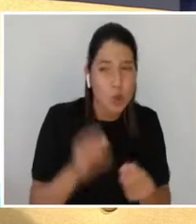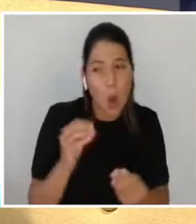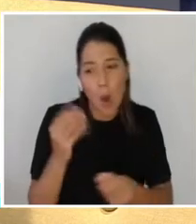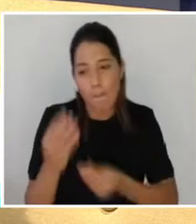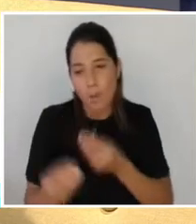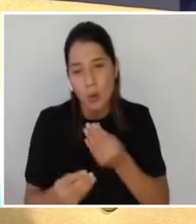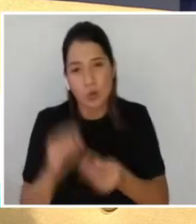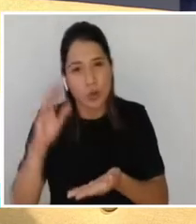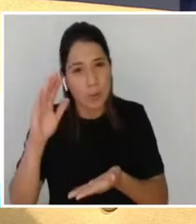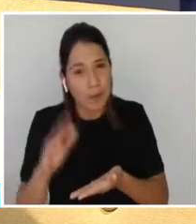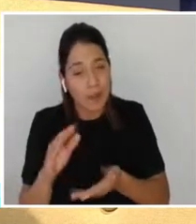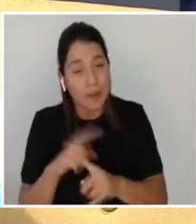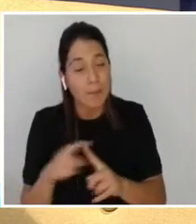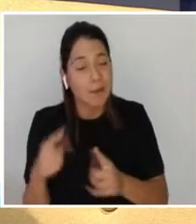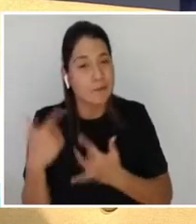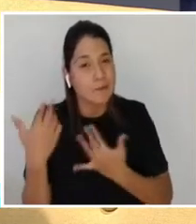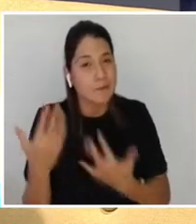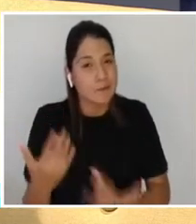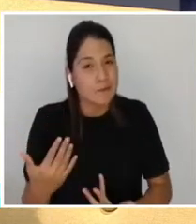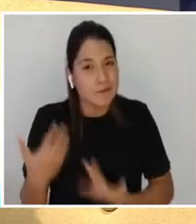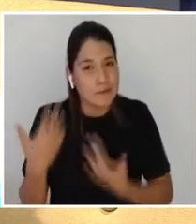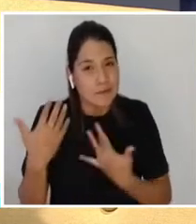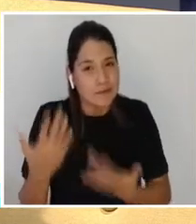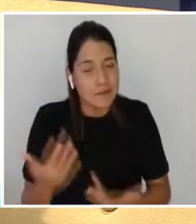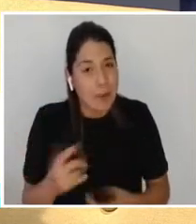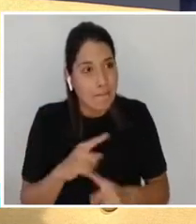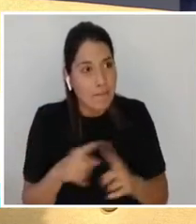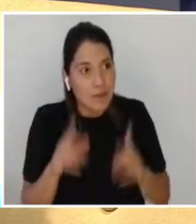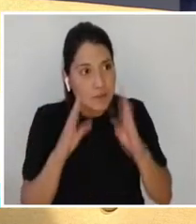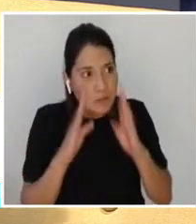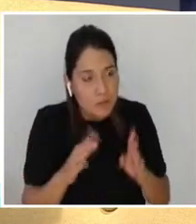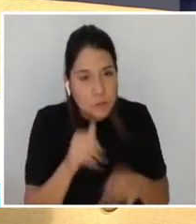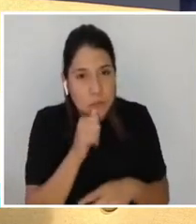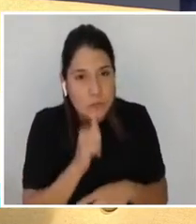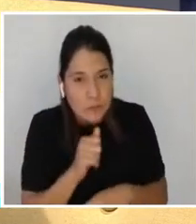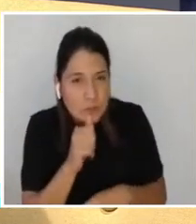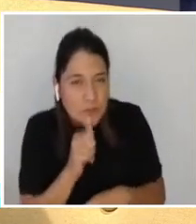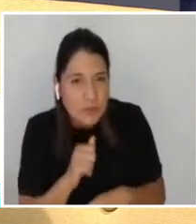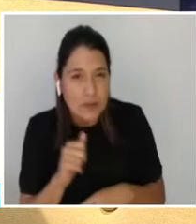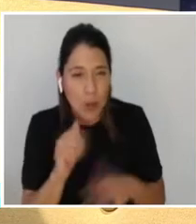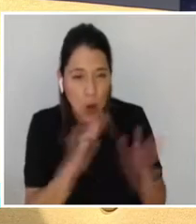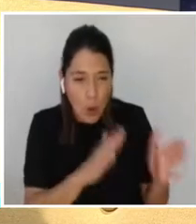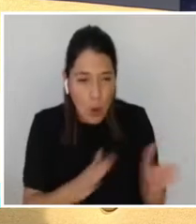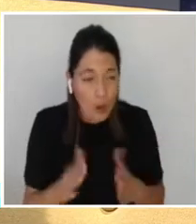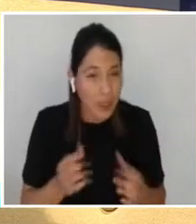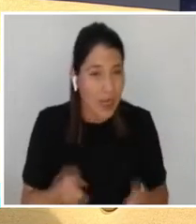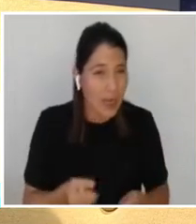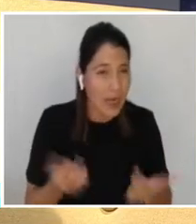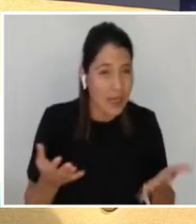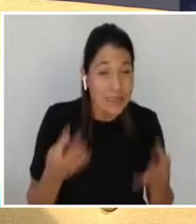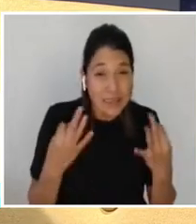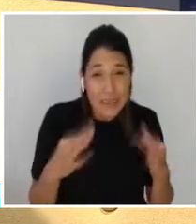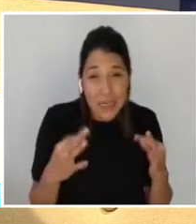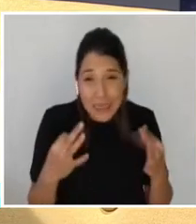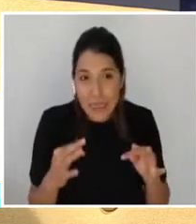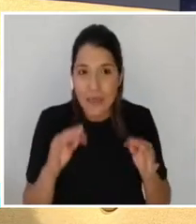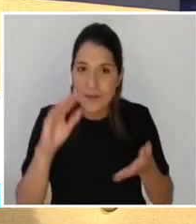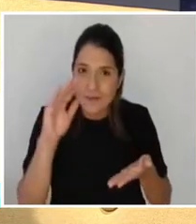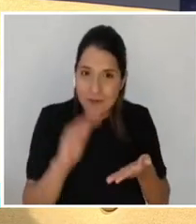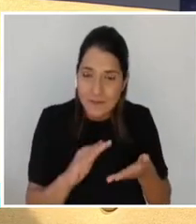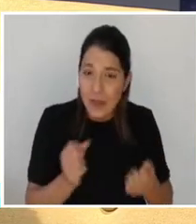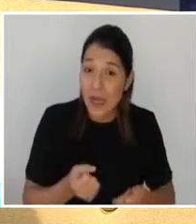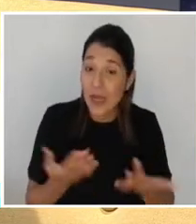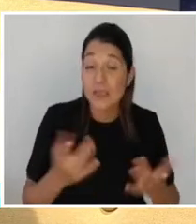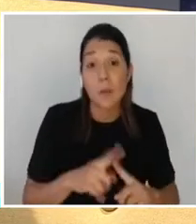esperar y estar como pendientes, pacientes, acomodar los gastos, tratar de disminuirlos, pero aquí